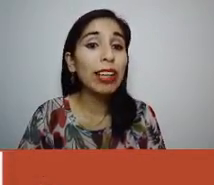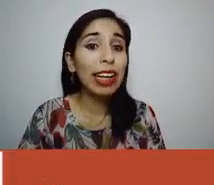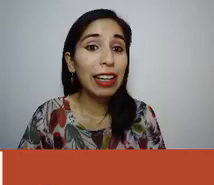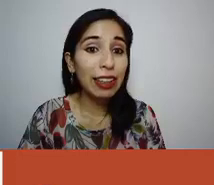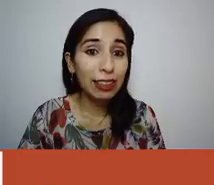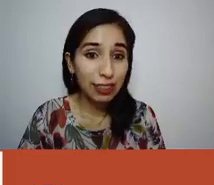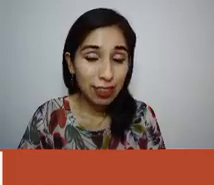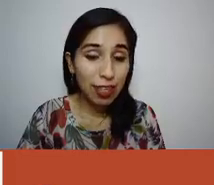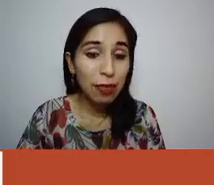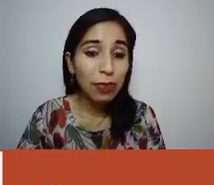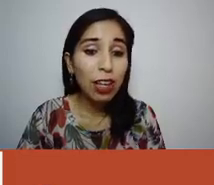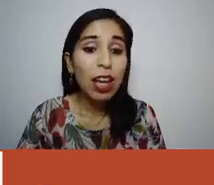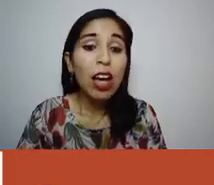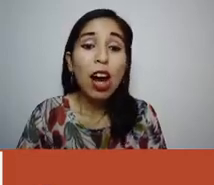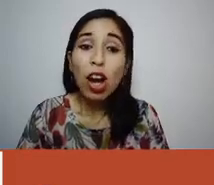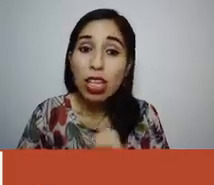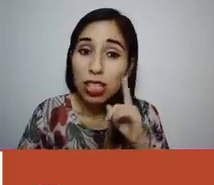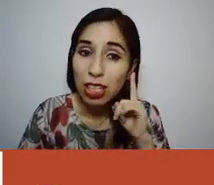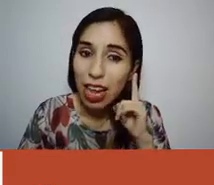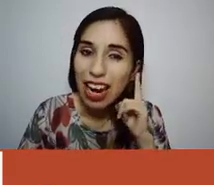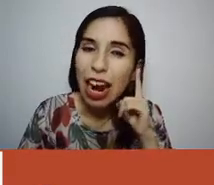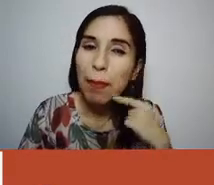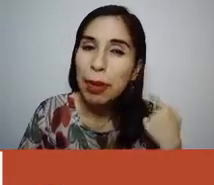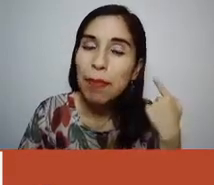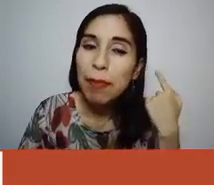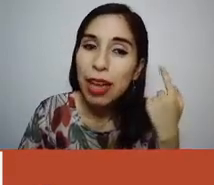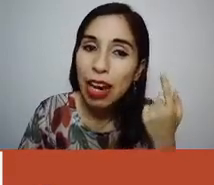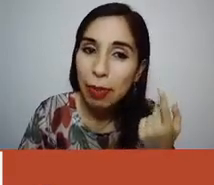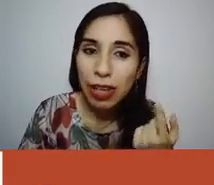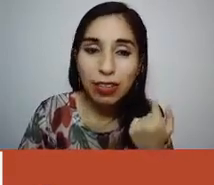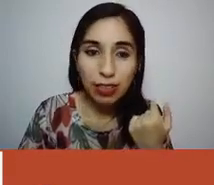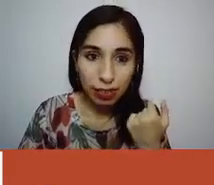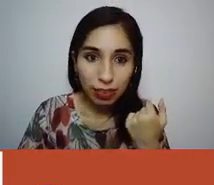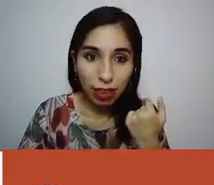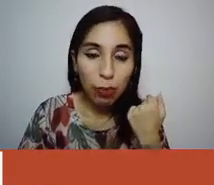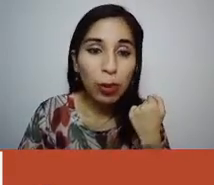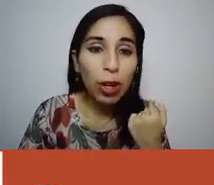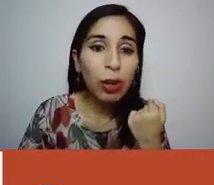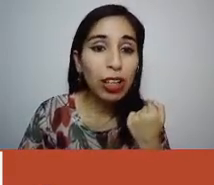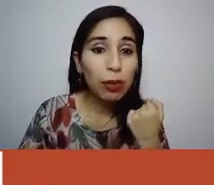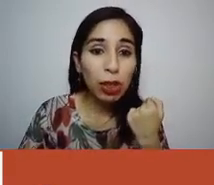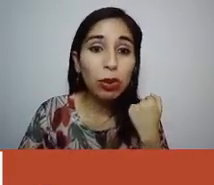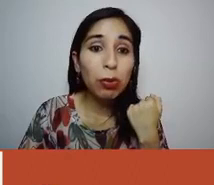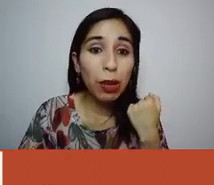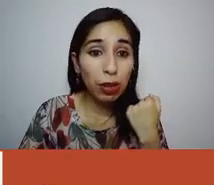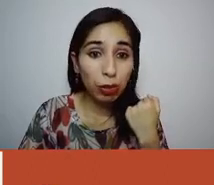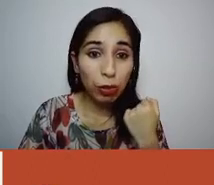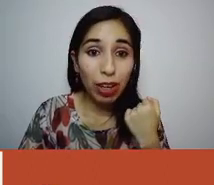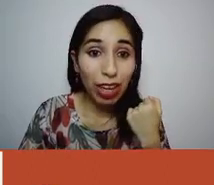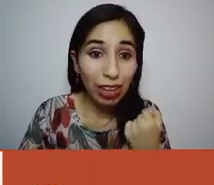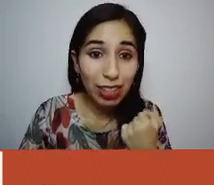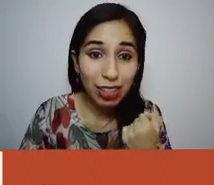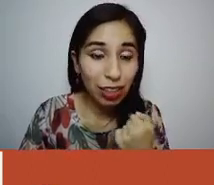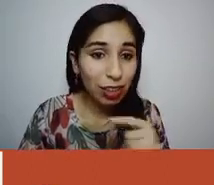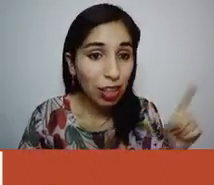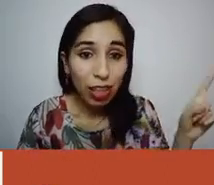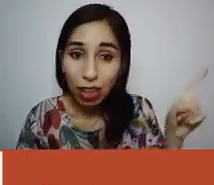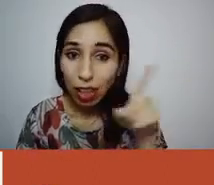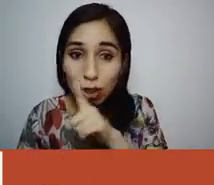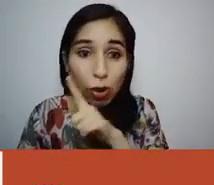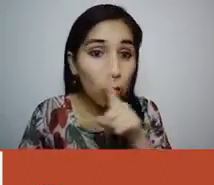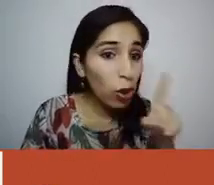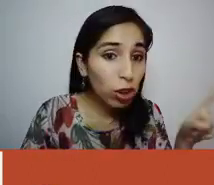puedo guardar si es la primera vez que voy a guardar mi documento es decir